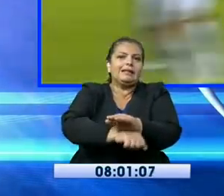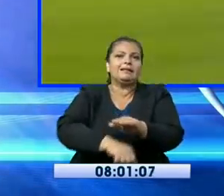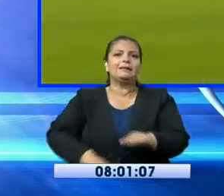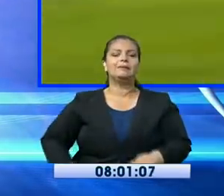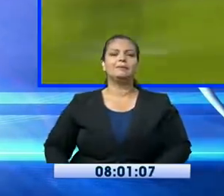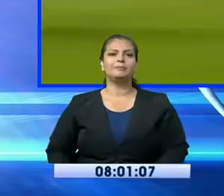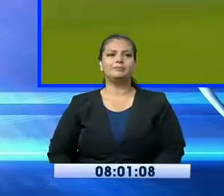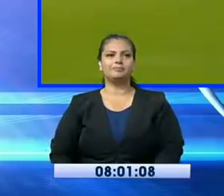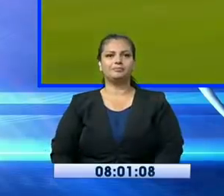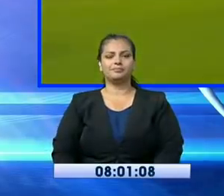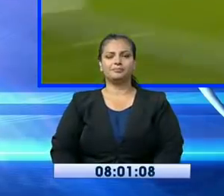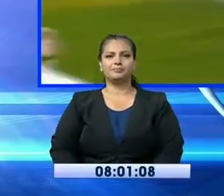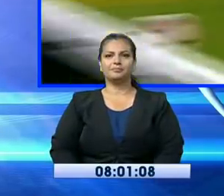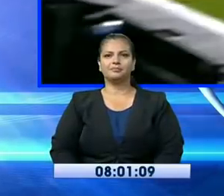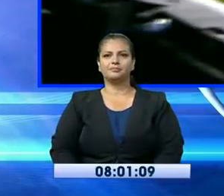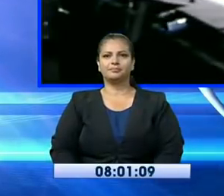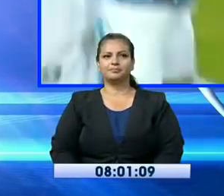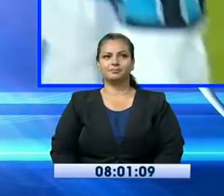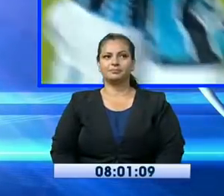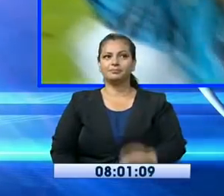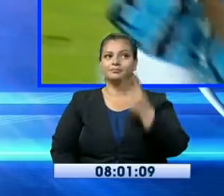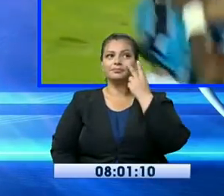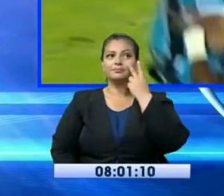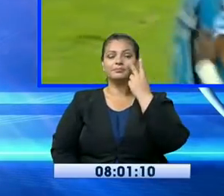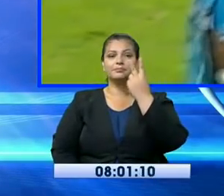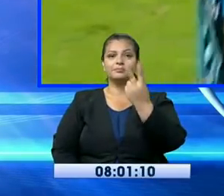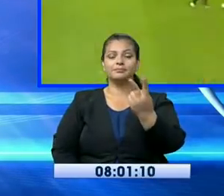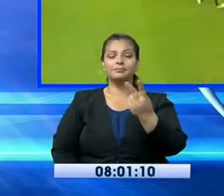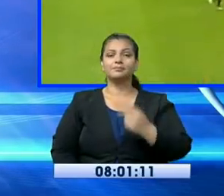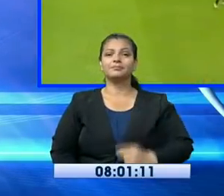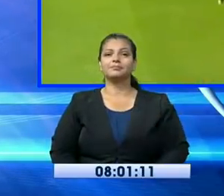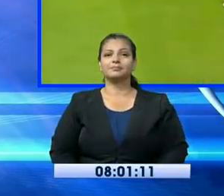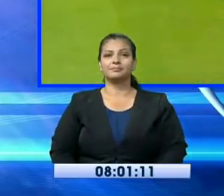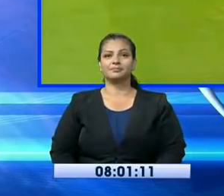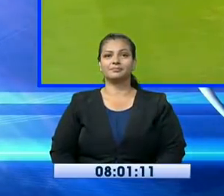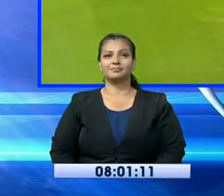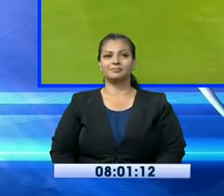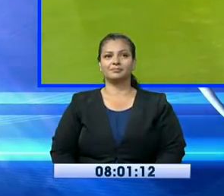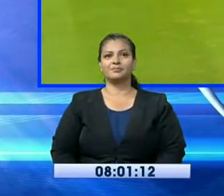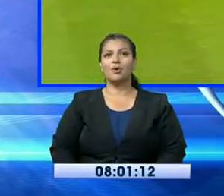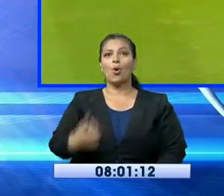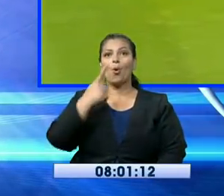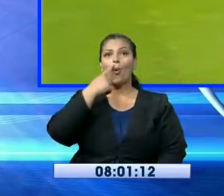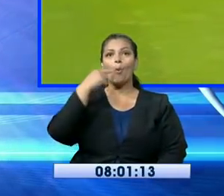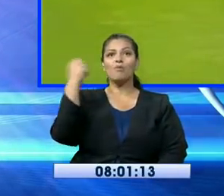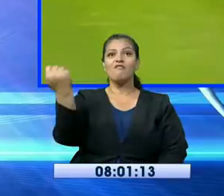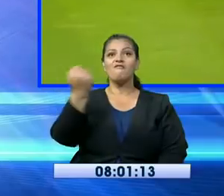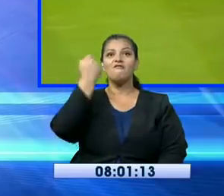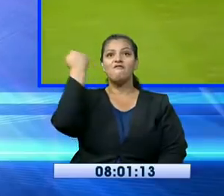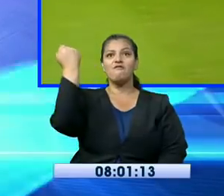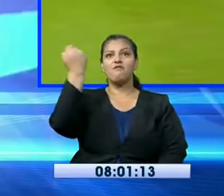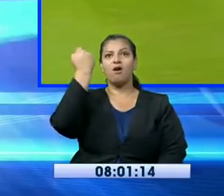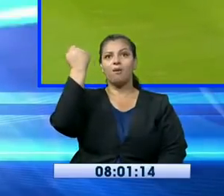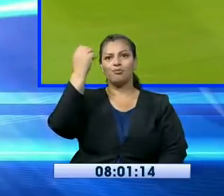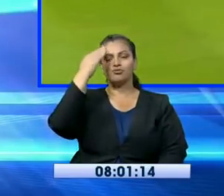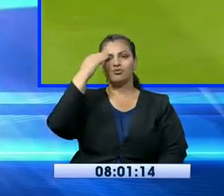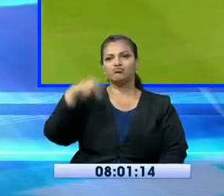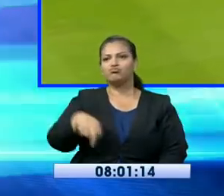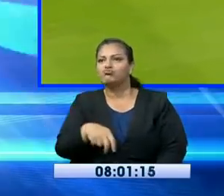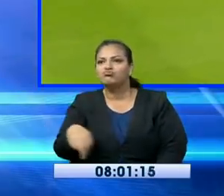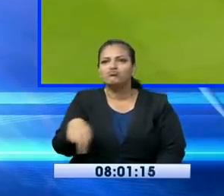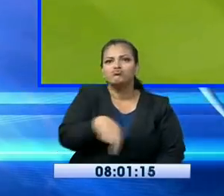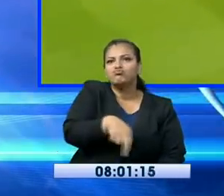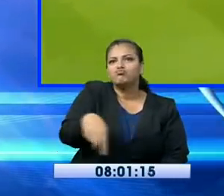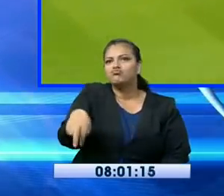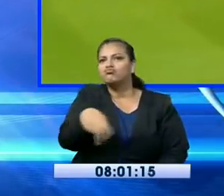señor mira cómo le pega ese señor de ahí el famoso justamente por sus hubs por sus disparos al